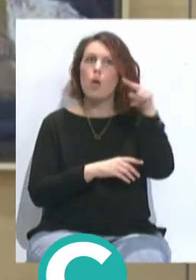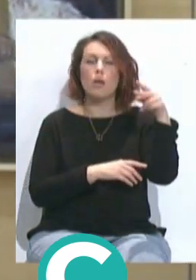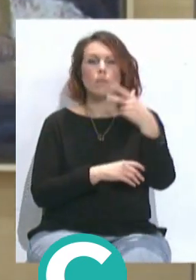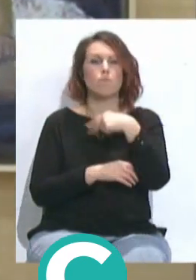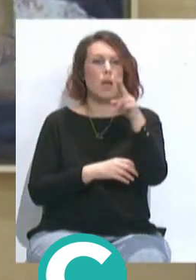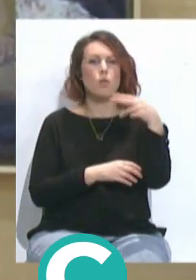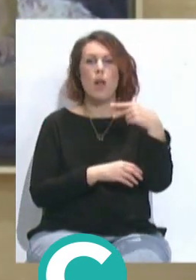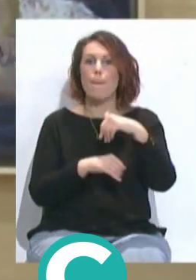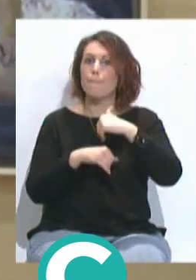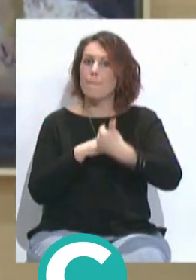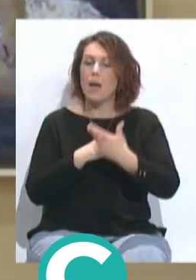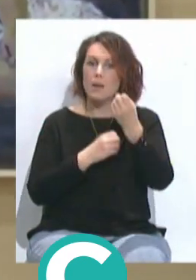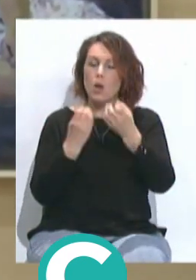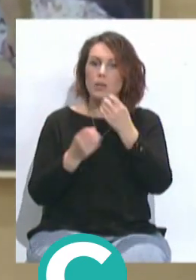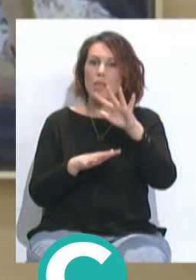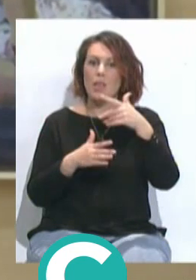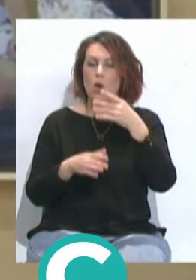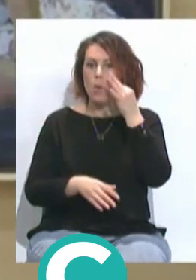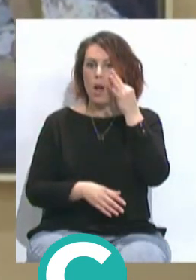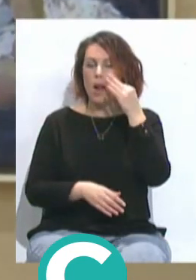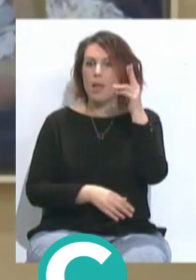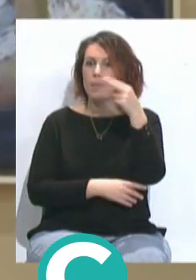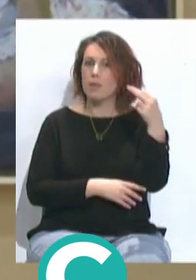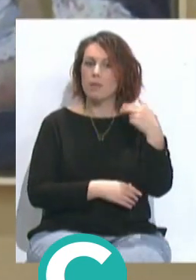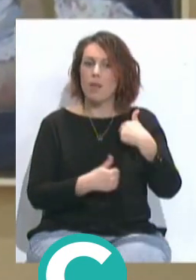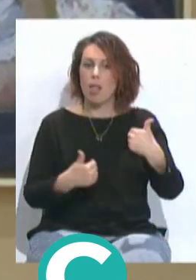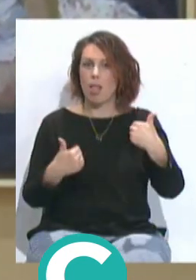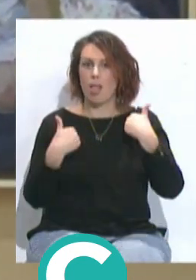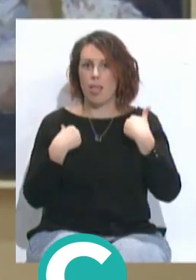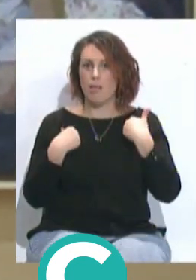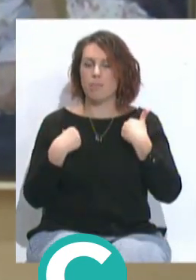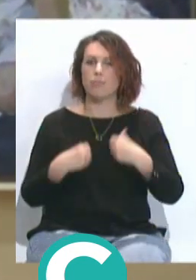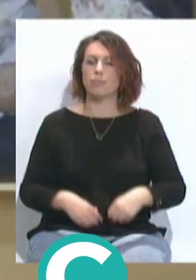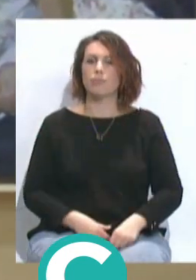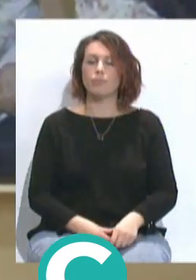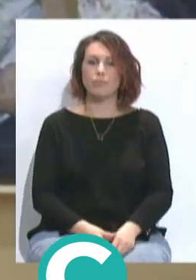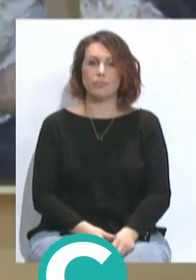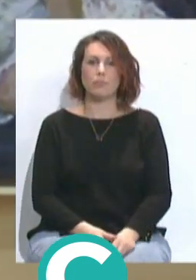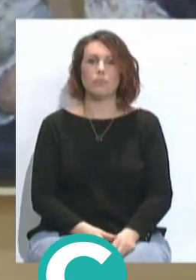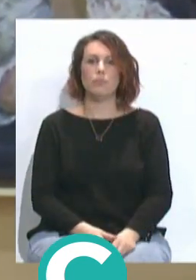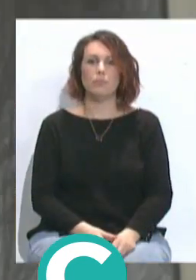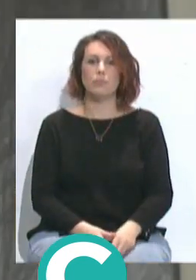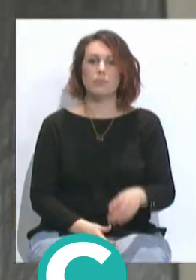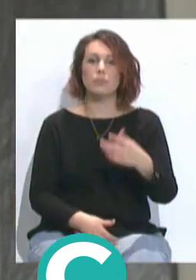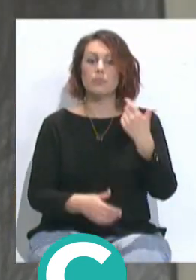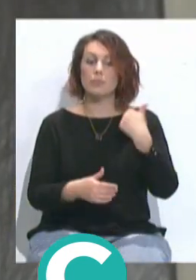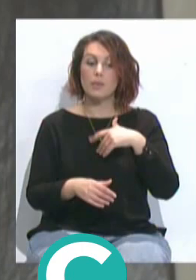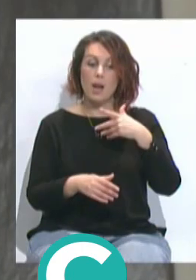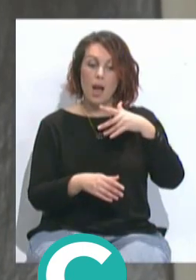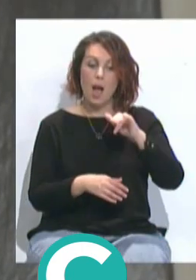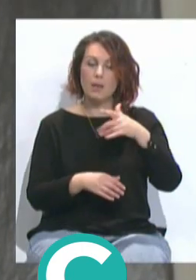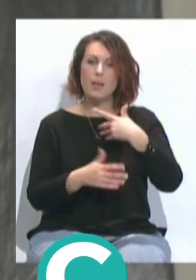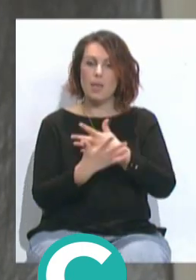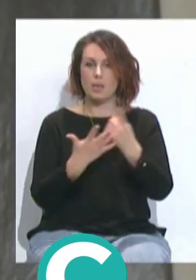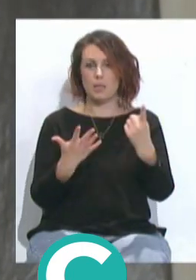con obras de cinco mujeres pintoras, Amalia Quirós, Eva de la Rimada, Isabel Ortuño, Cristina López y Carmen Lupión, que consta